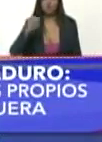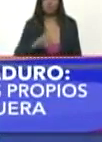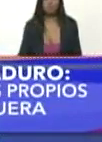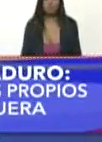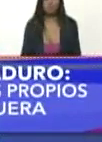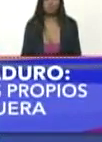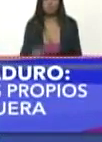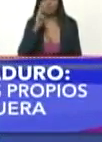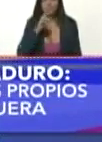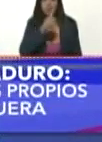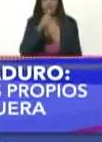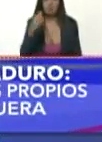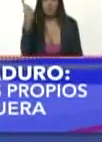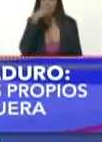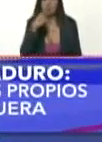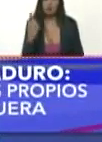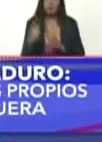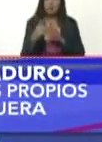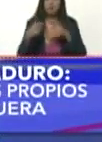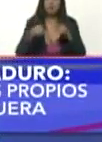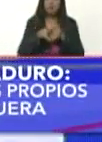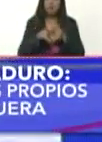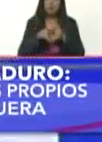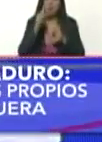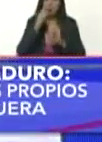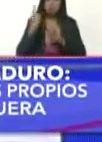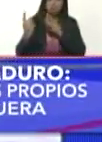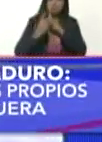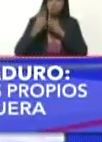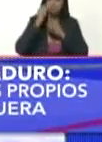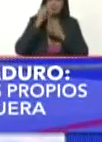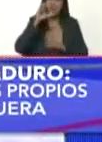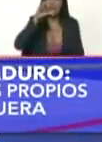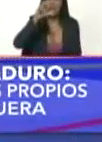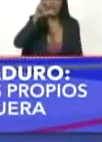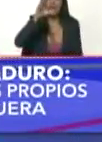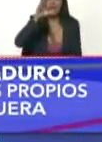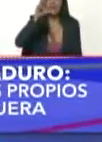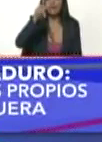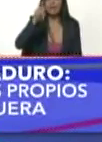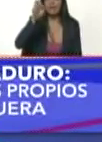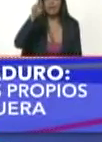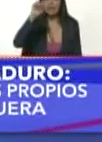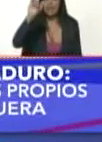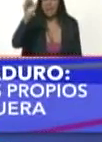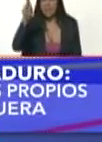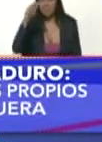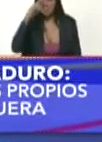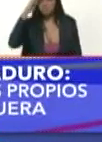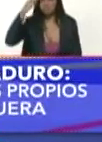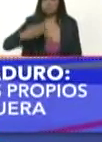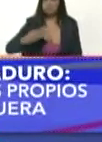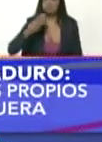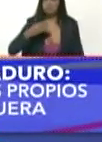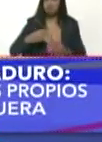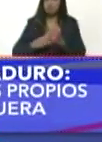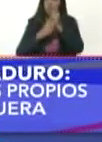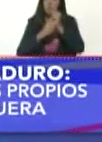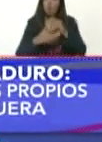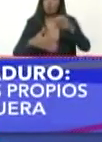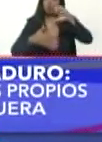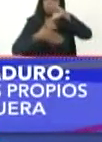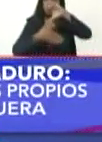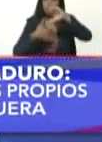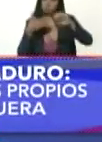para que se viera cara a cara con Craig Faller. ¿Saben ustedes quién es Craig Faller? El comandante militar del Comando Sur,